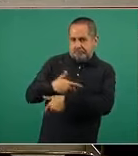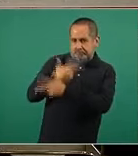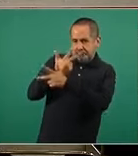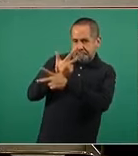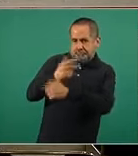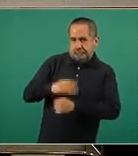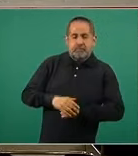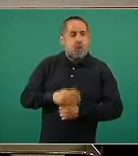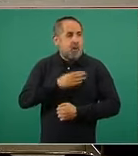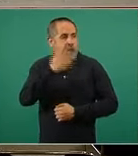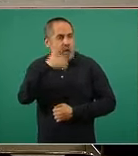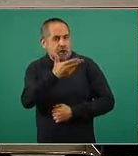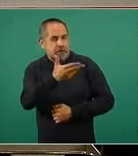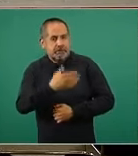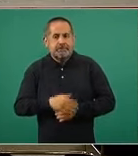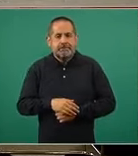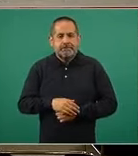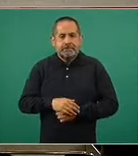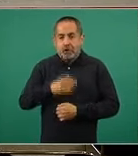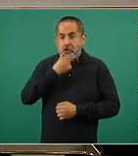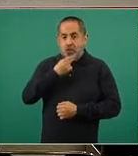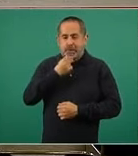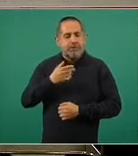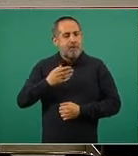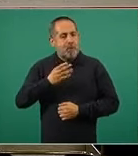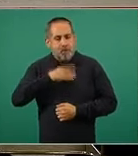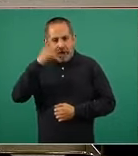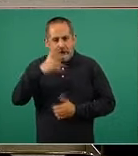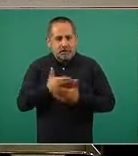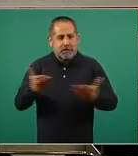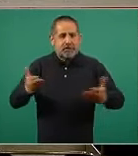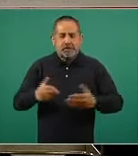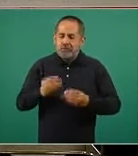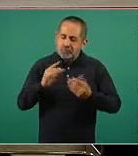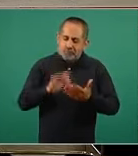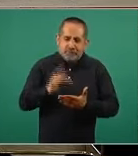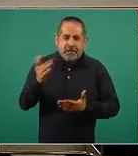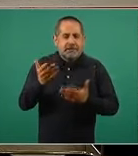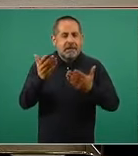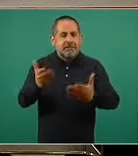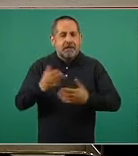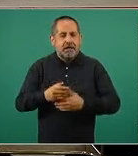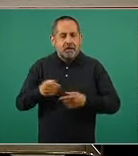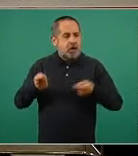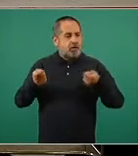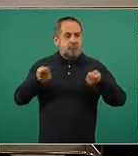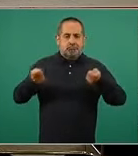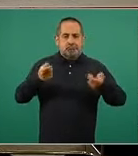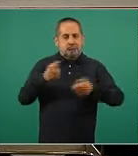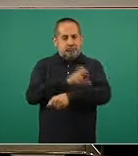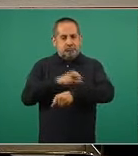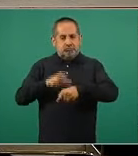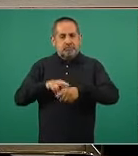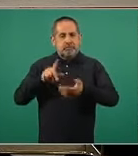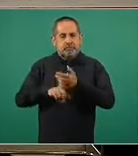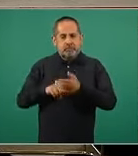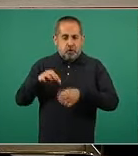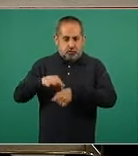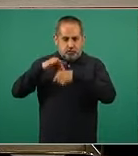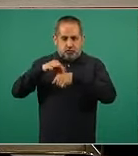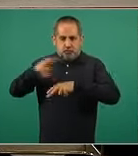doctor. Muy buenas noches, estimada Gabriela. Gracias por coordinar la conferencia de manera física